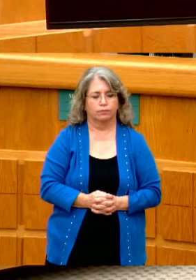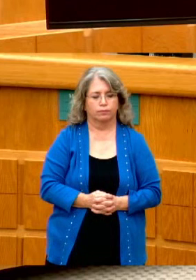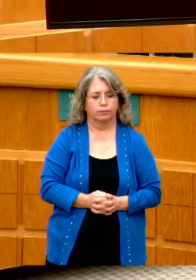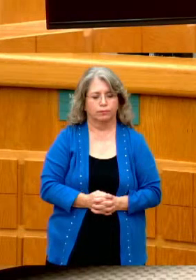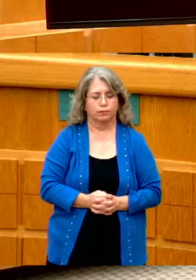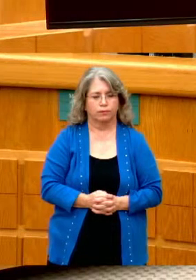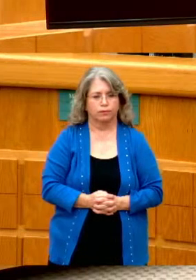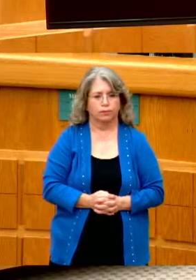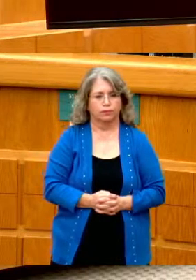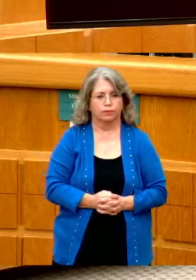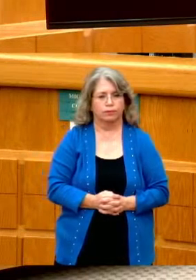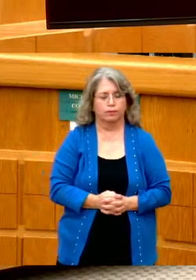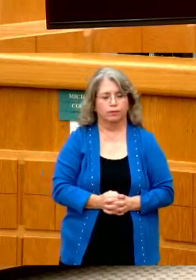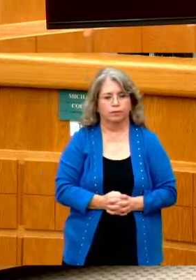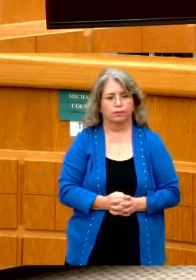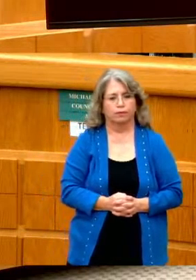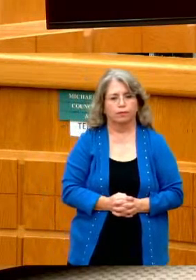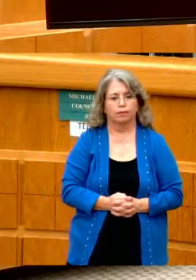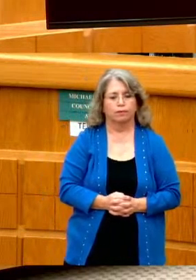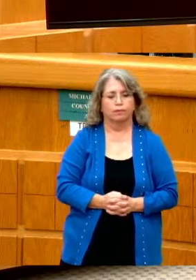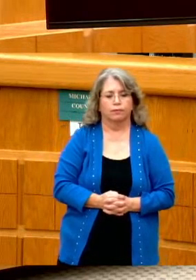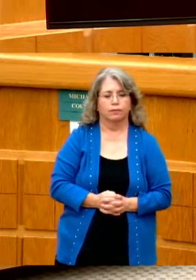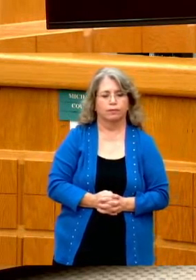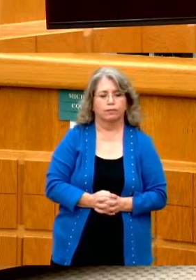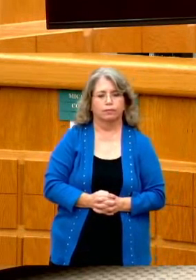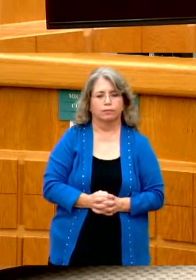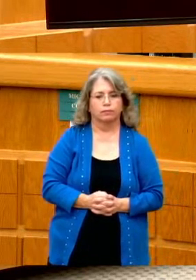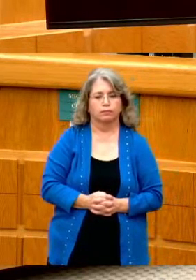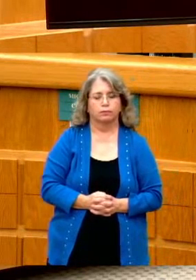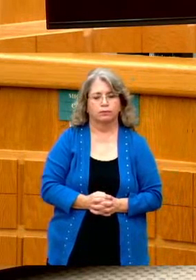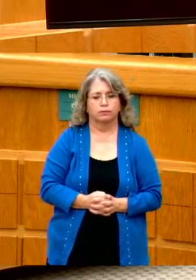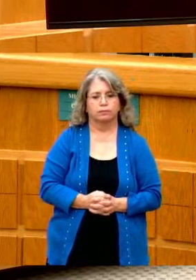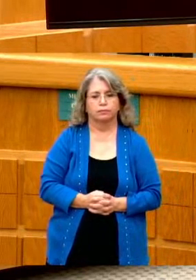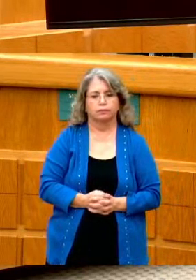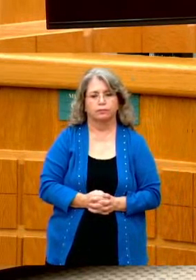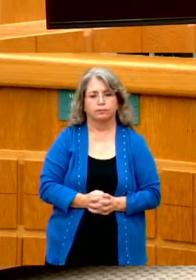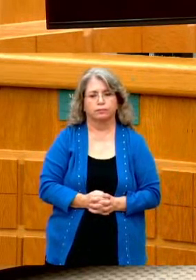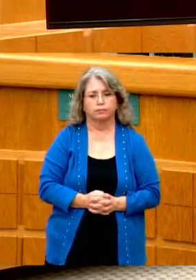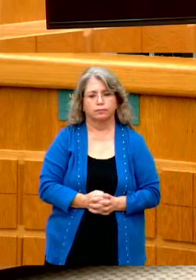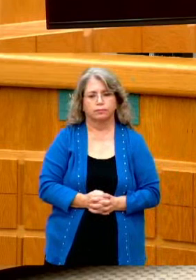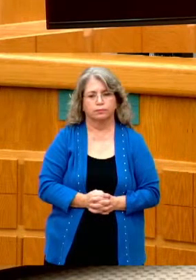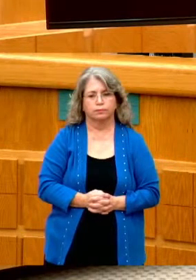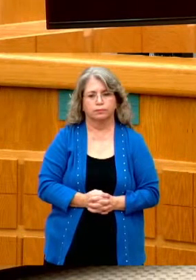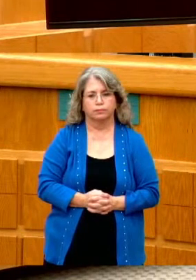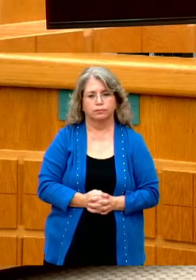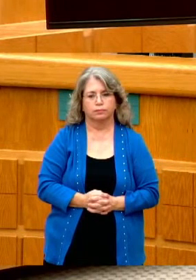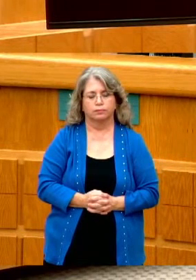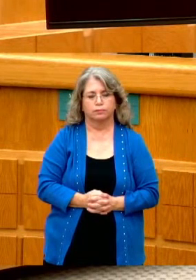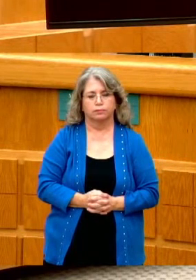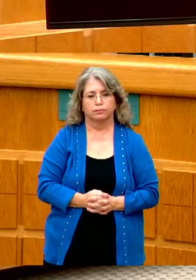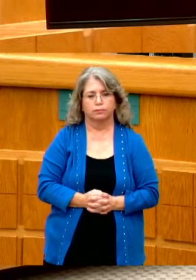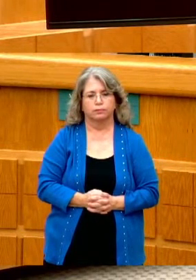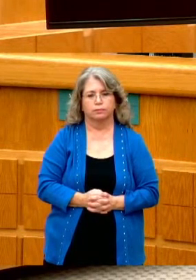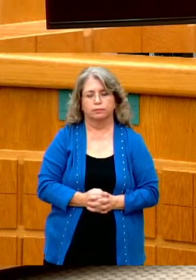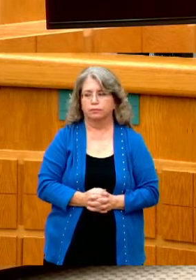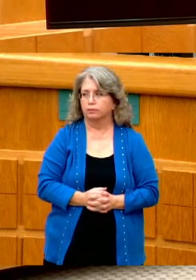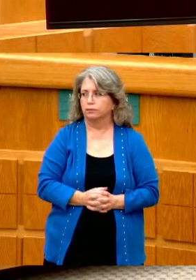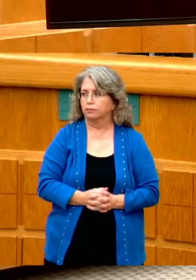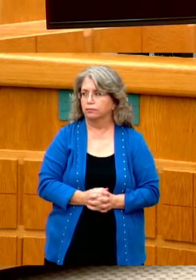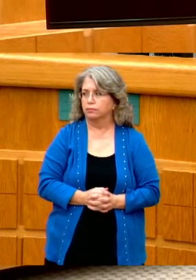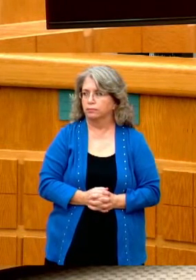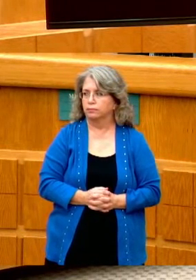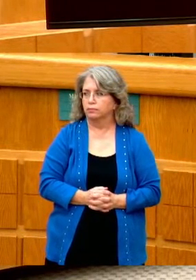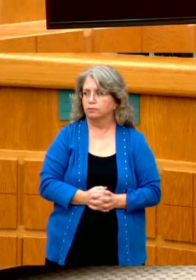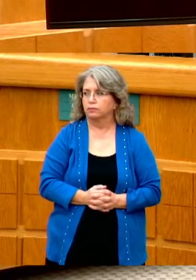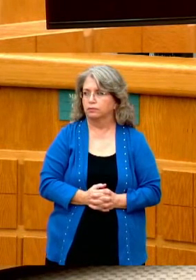que no reciba una respuesta tan sólida como alguien que no está inmunodeprimido. Recuerde que tomar la vacuna es una decisión personal que solo usted